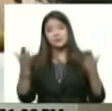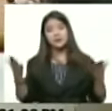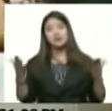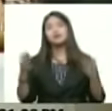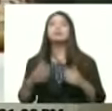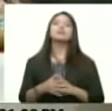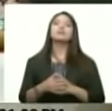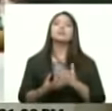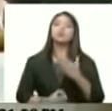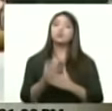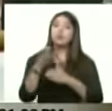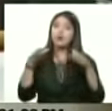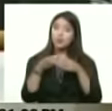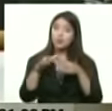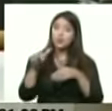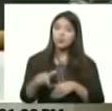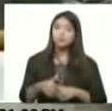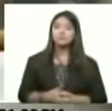formación de este consejo,